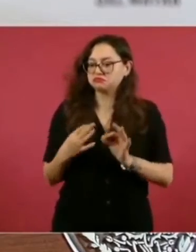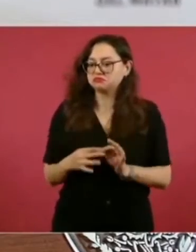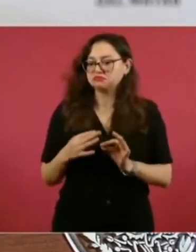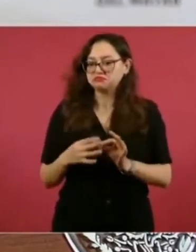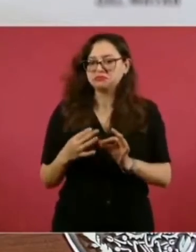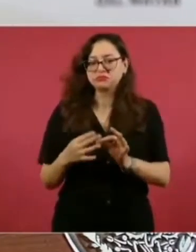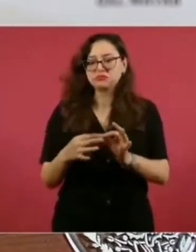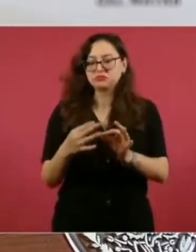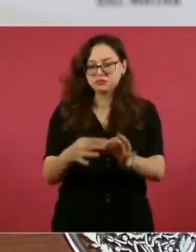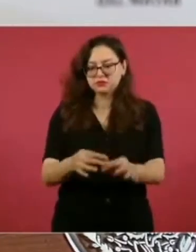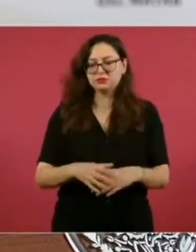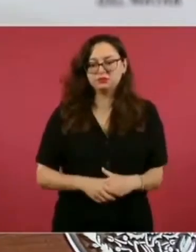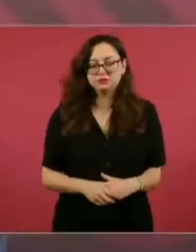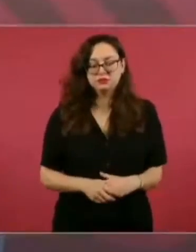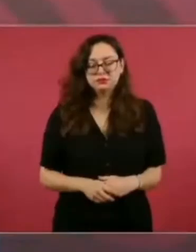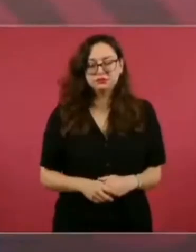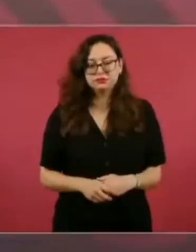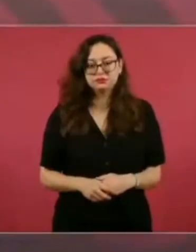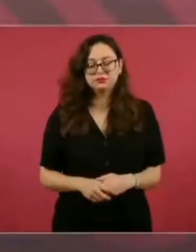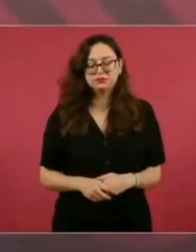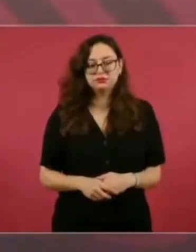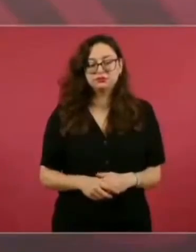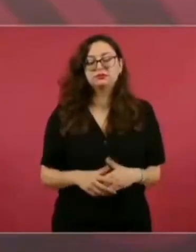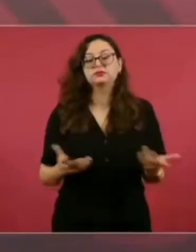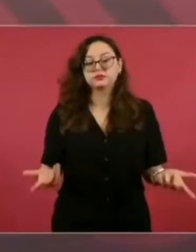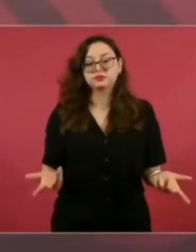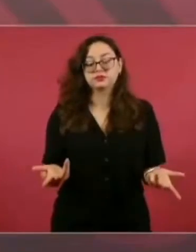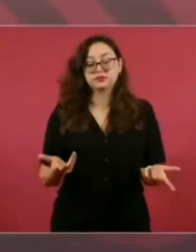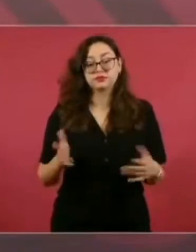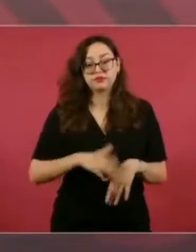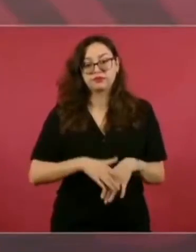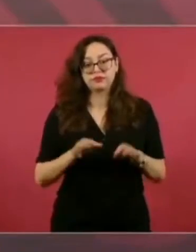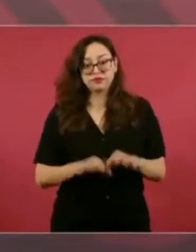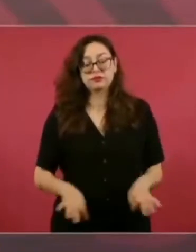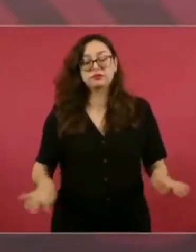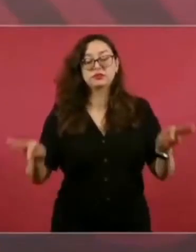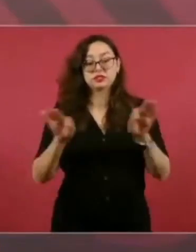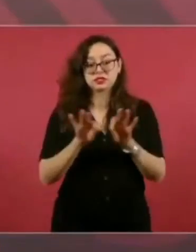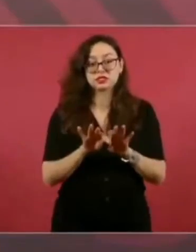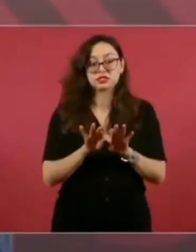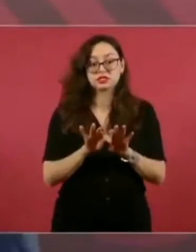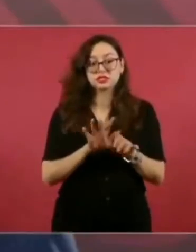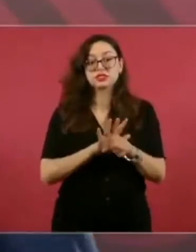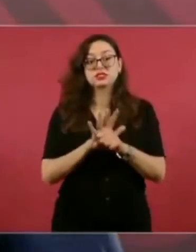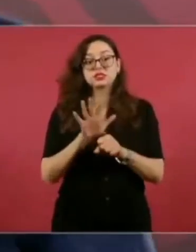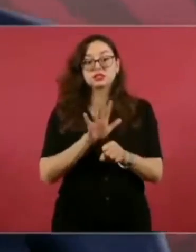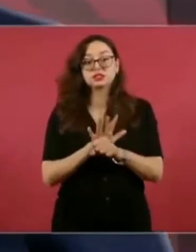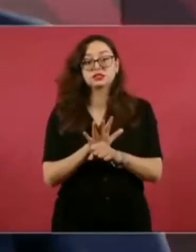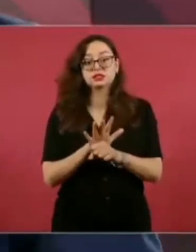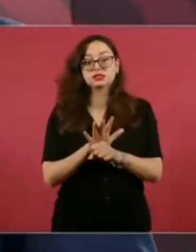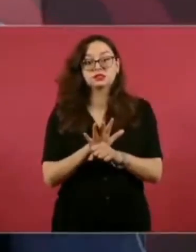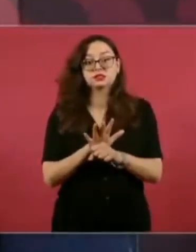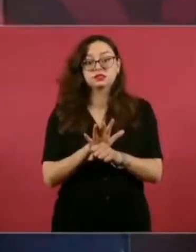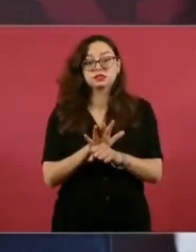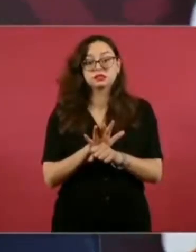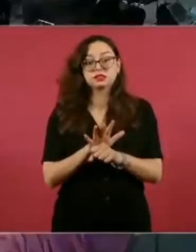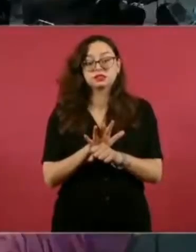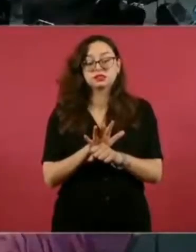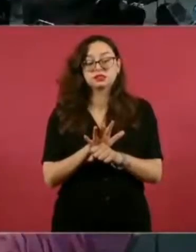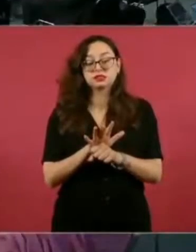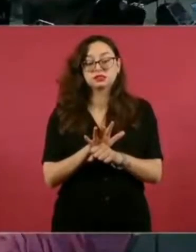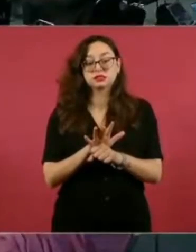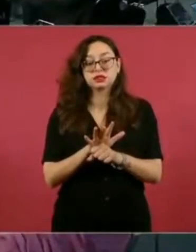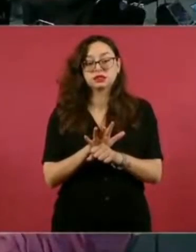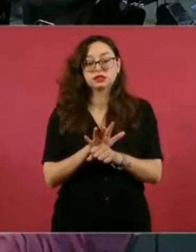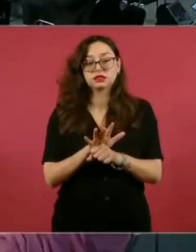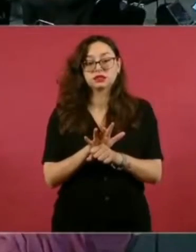Y desde luego pintando la raya de que no se permita